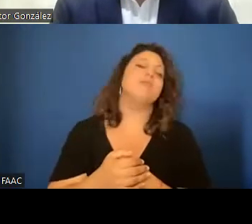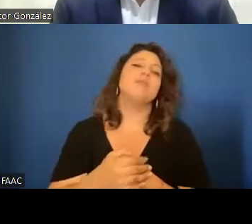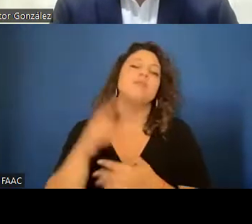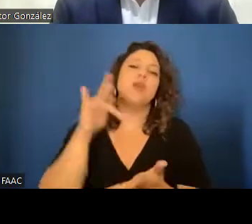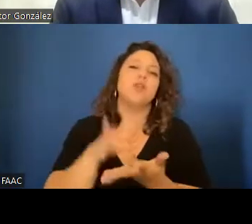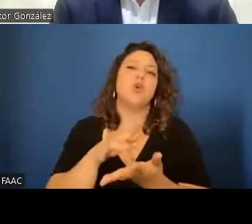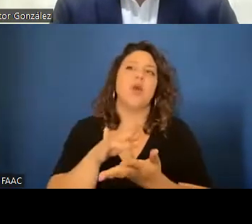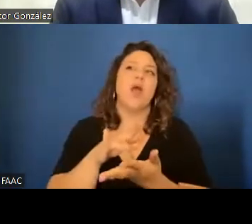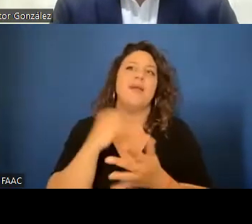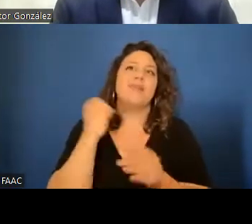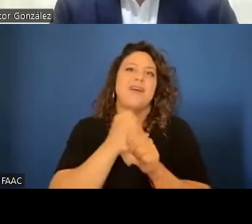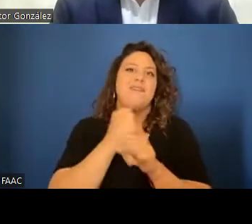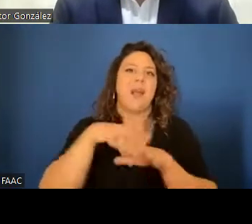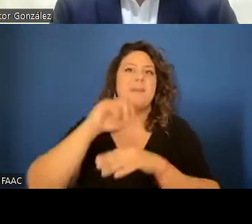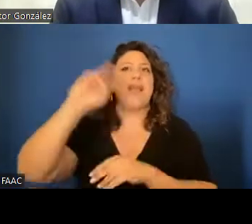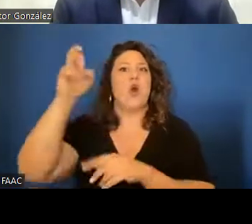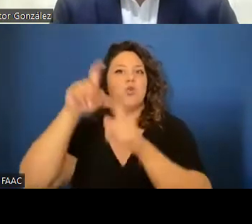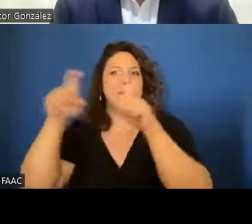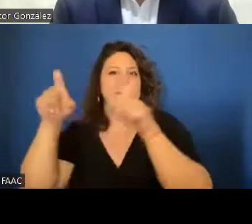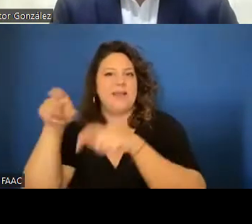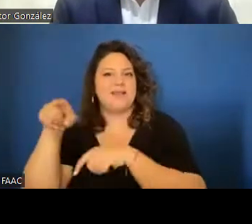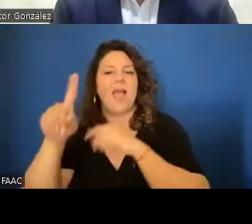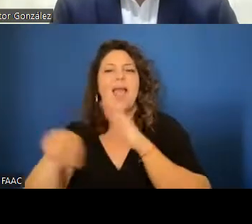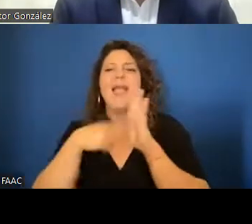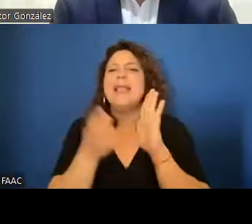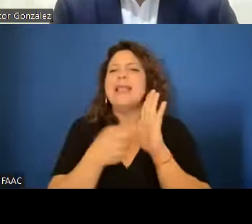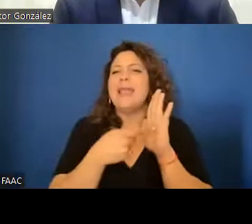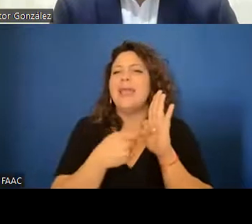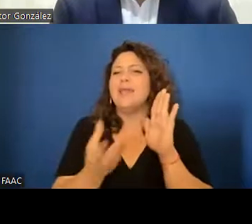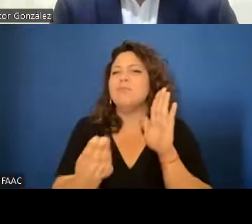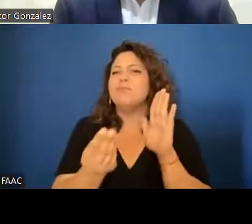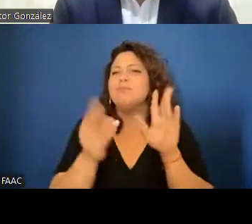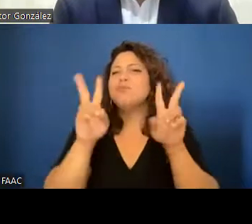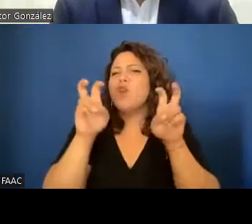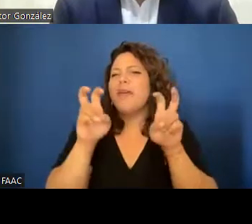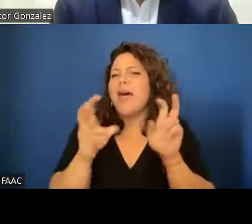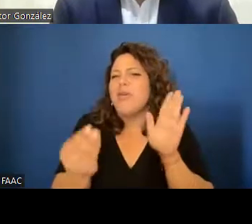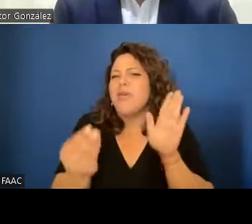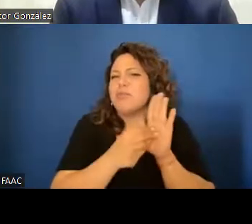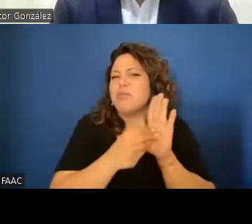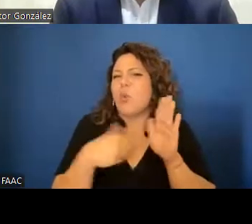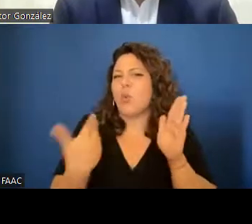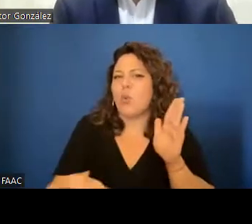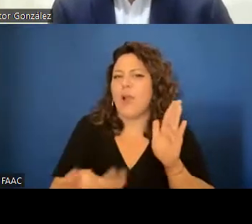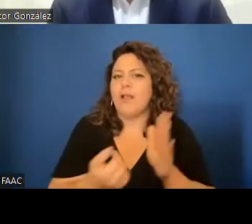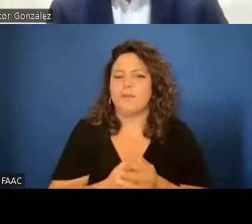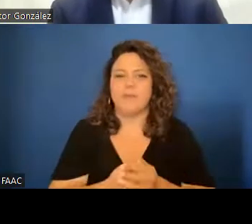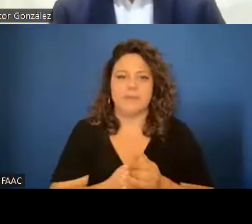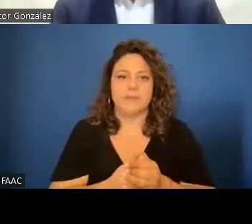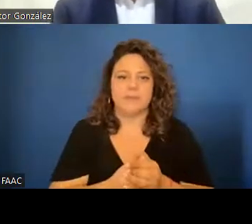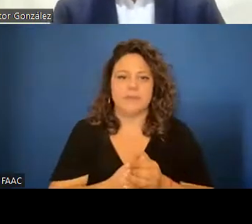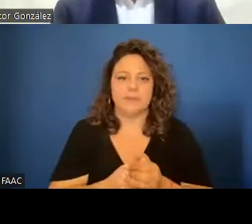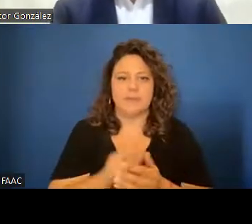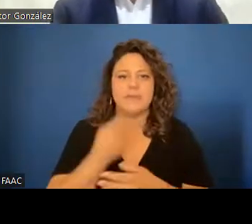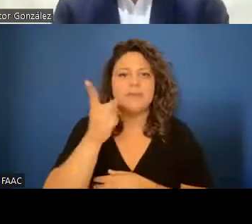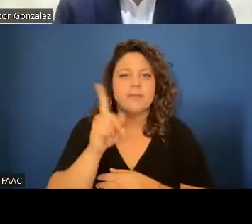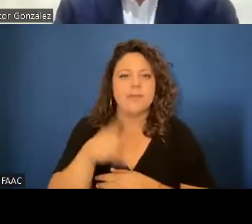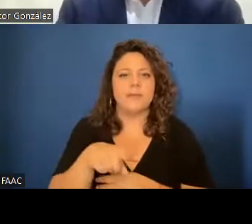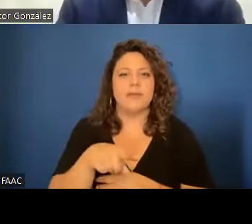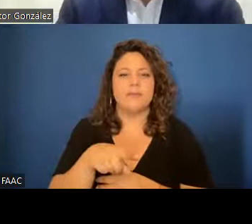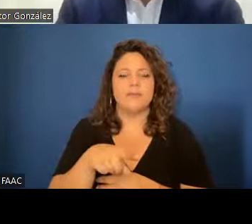dicho, es muy importante que no solamente aleguemos que estamos sufriendo una discriminación, sino que tenemos que